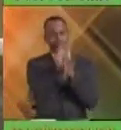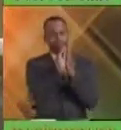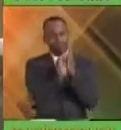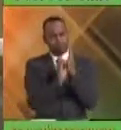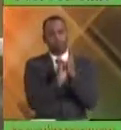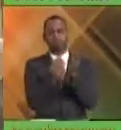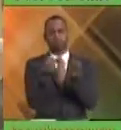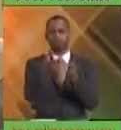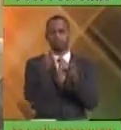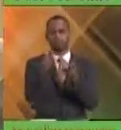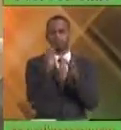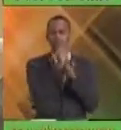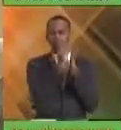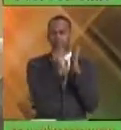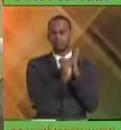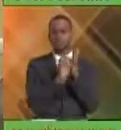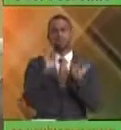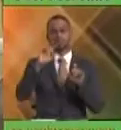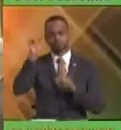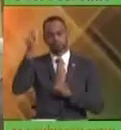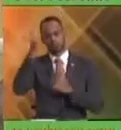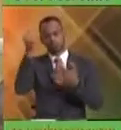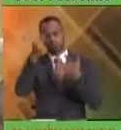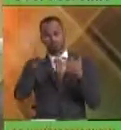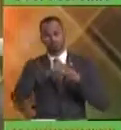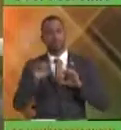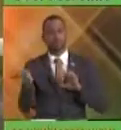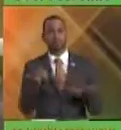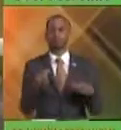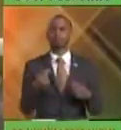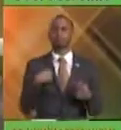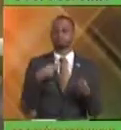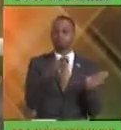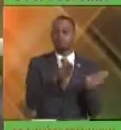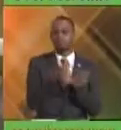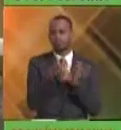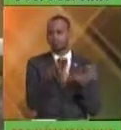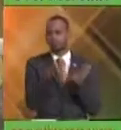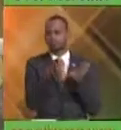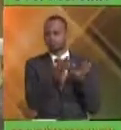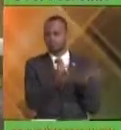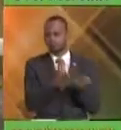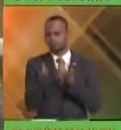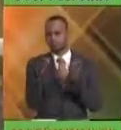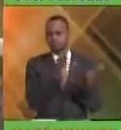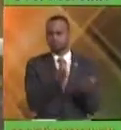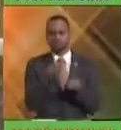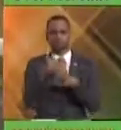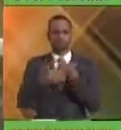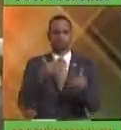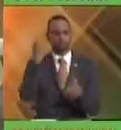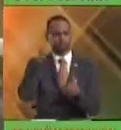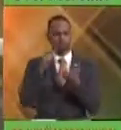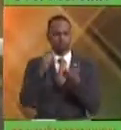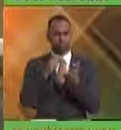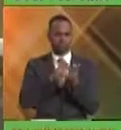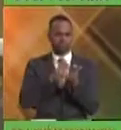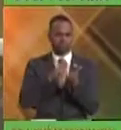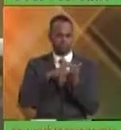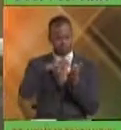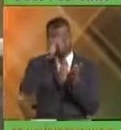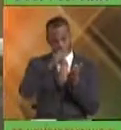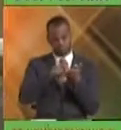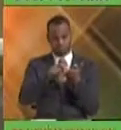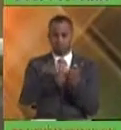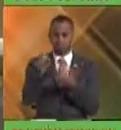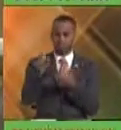políticas que realmente inciden sobre ellos como yo planifico un proceso de aprendizaje de lectoescritura si la persona no puede ver